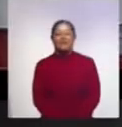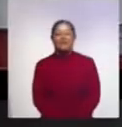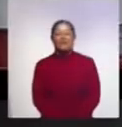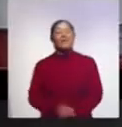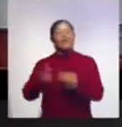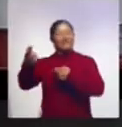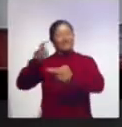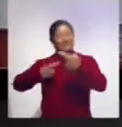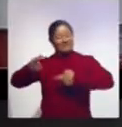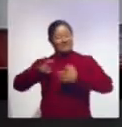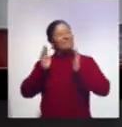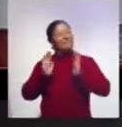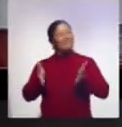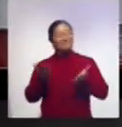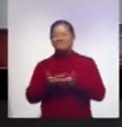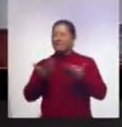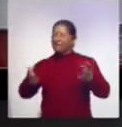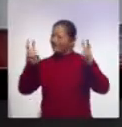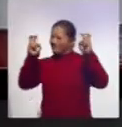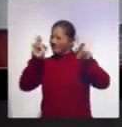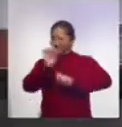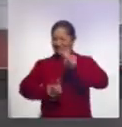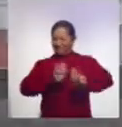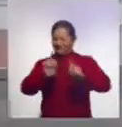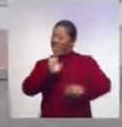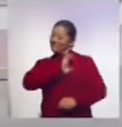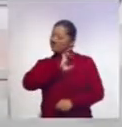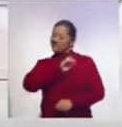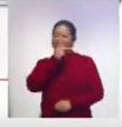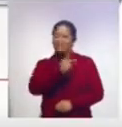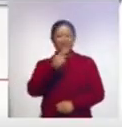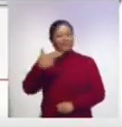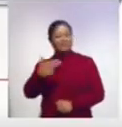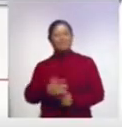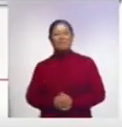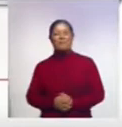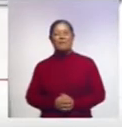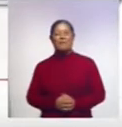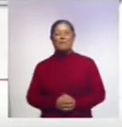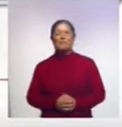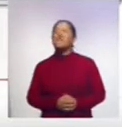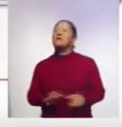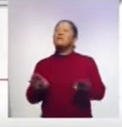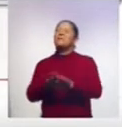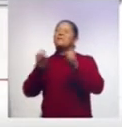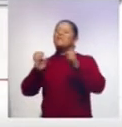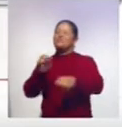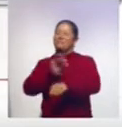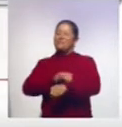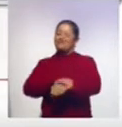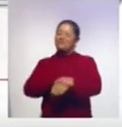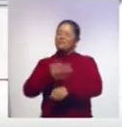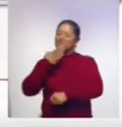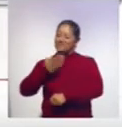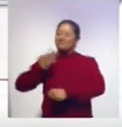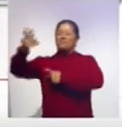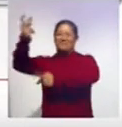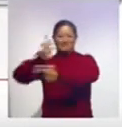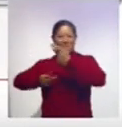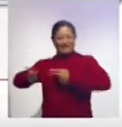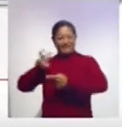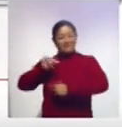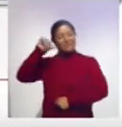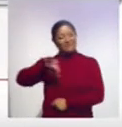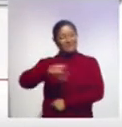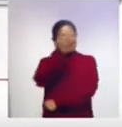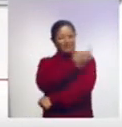Estamos de regreso y vamos a nuestra sección deportiva con mi querido Pepe Hernández. Pepe, ¿cómo estás, amigo? Bienvenido esta tarde